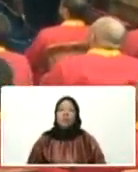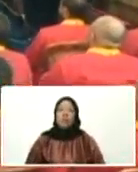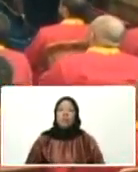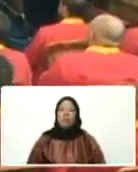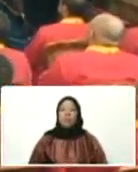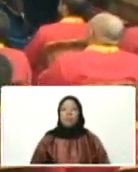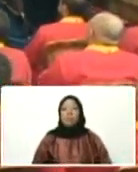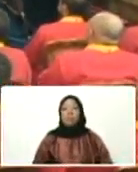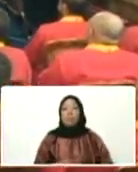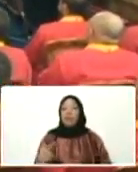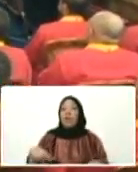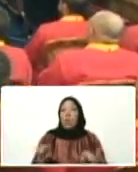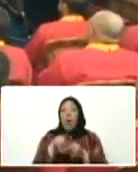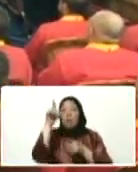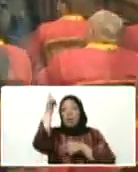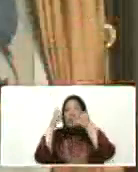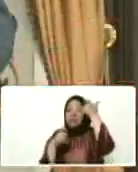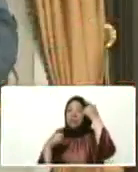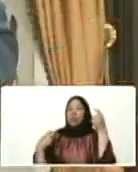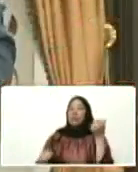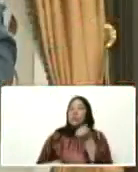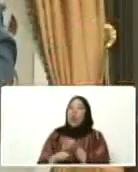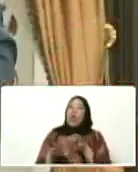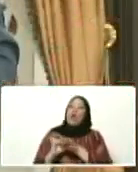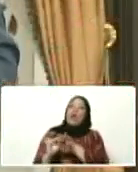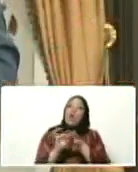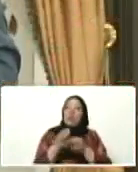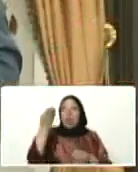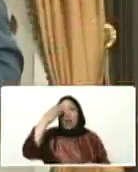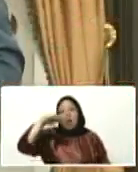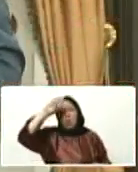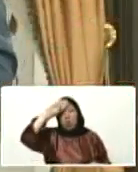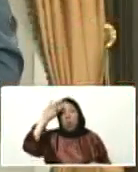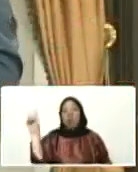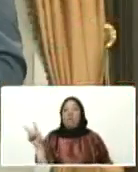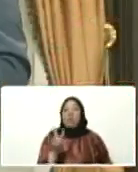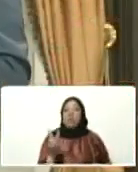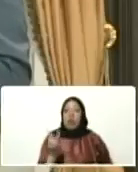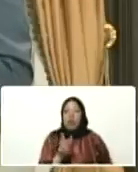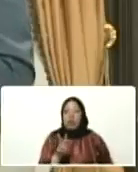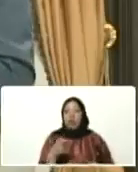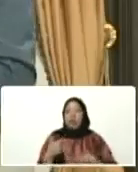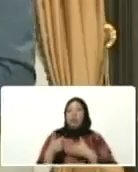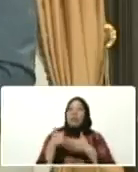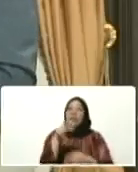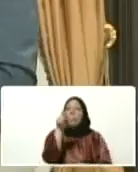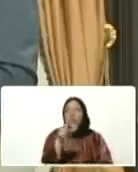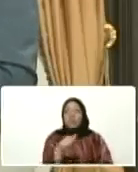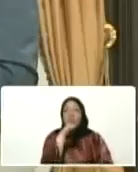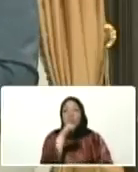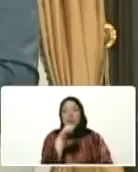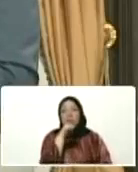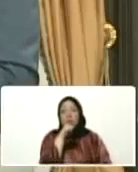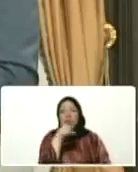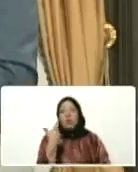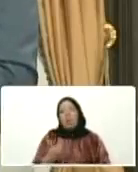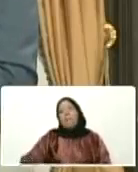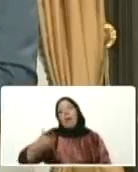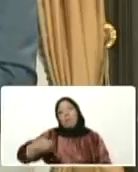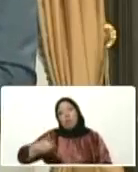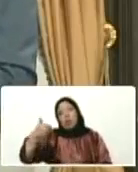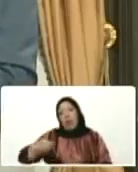Así que Fidel y Chávez refundaron la unión de Cuba y Venezuela y la llevaron al nivel más alto